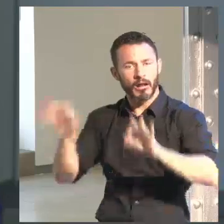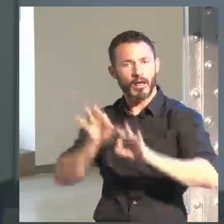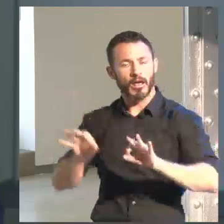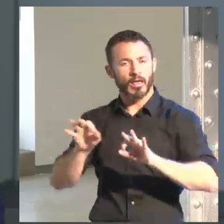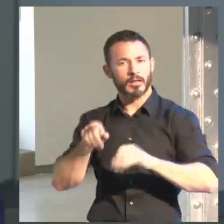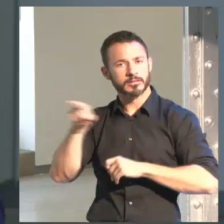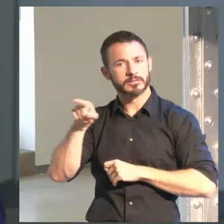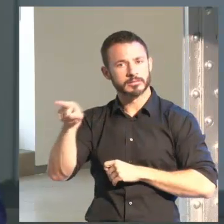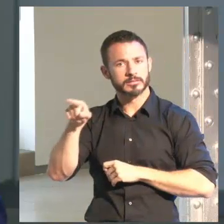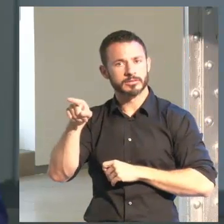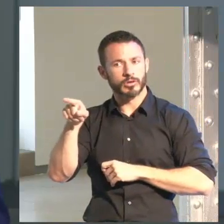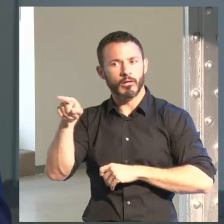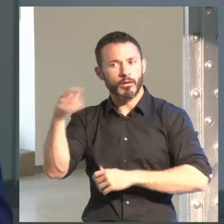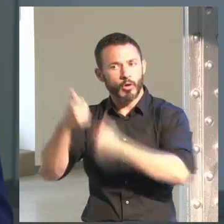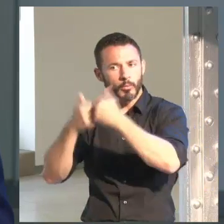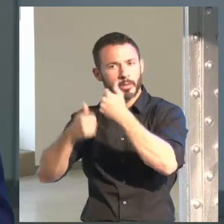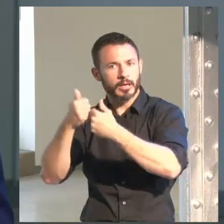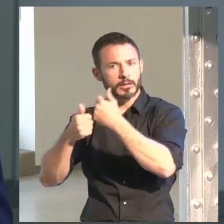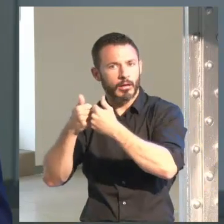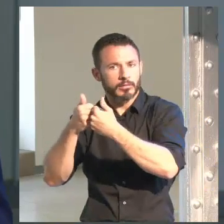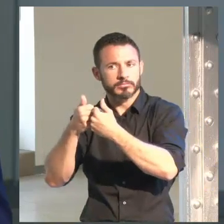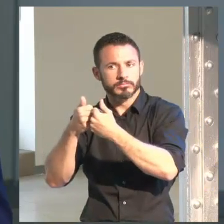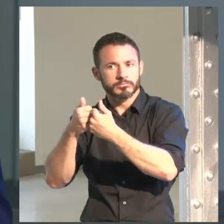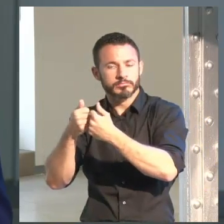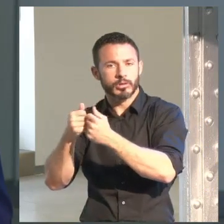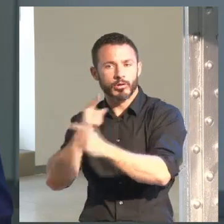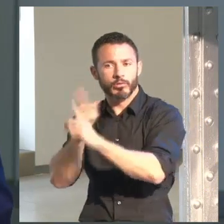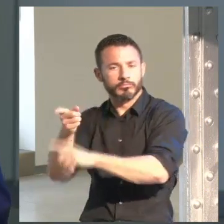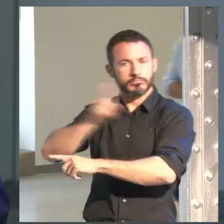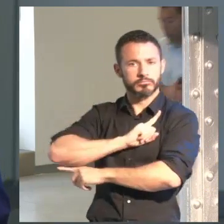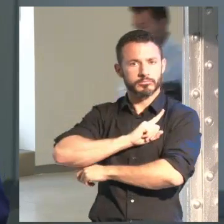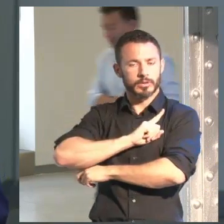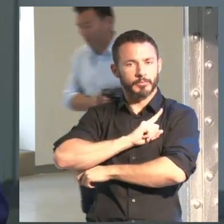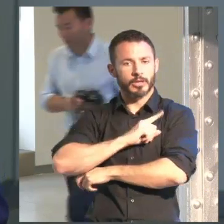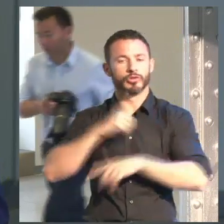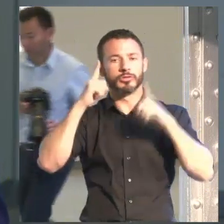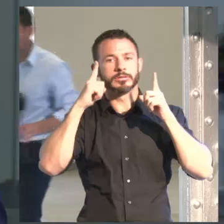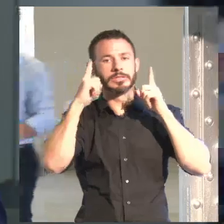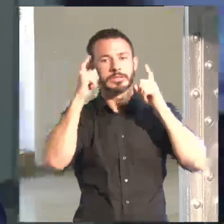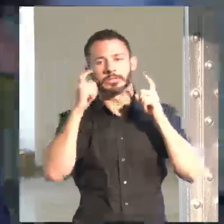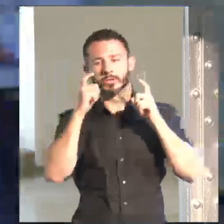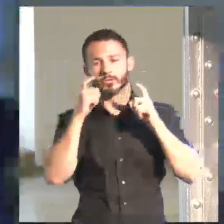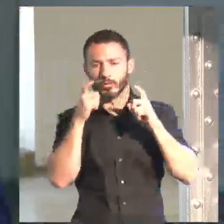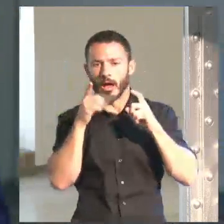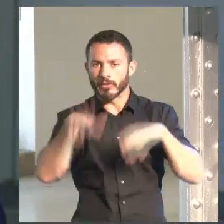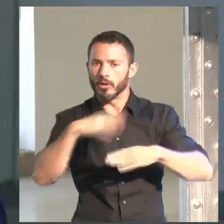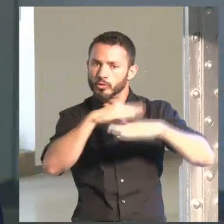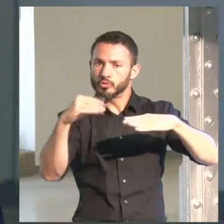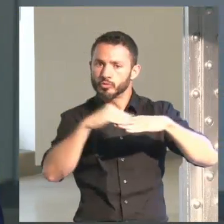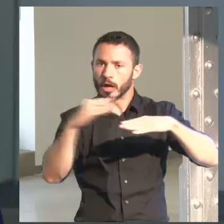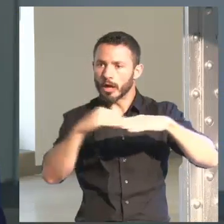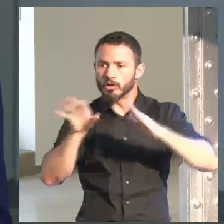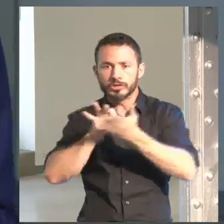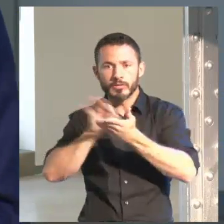tienen que compiten directamente con nosotros y que, vuelvo a insistir, nuestros usuarios usan sus servicios a veces